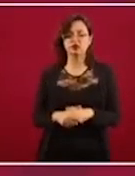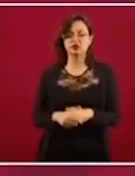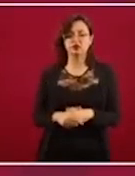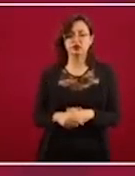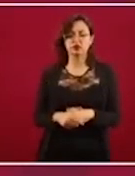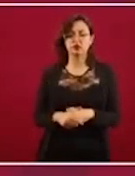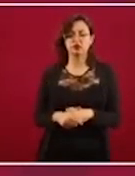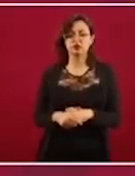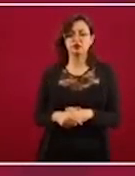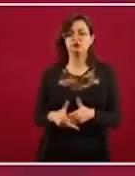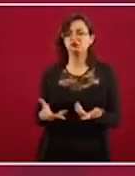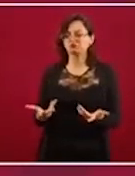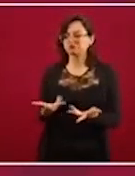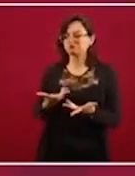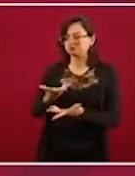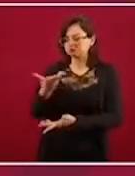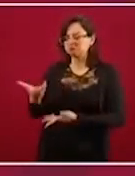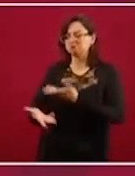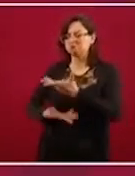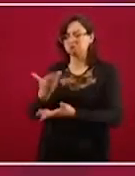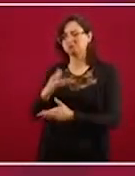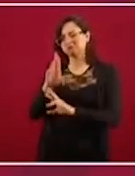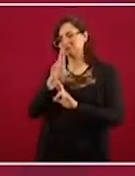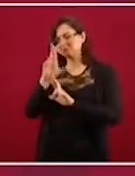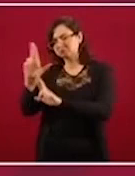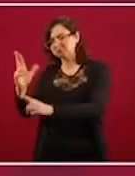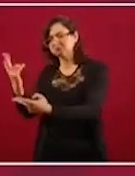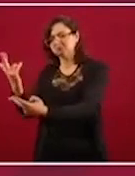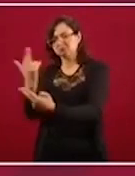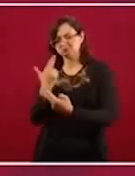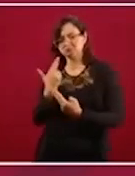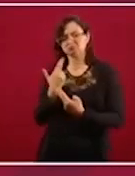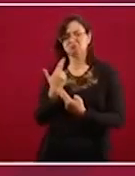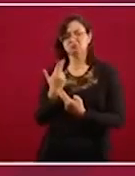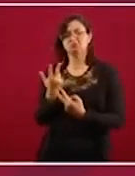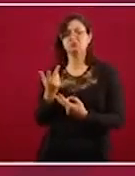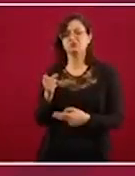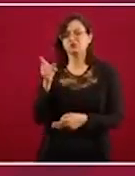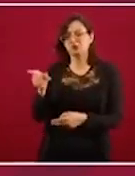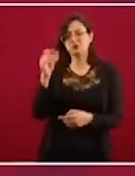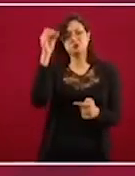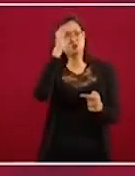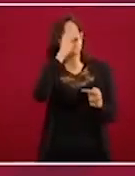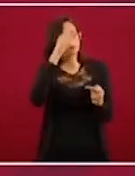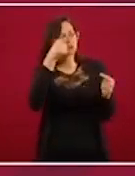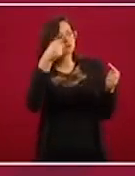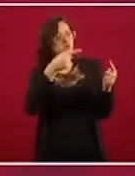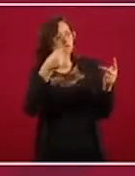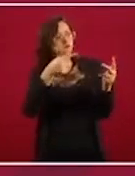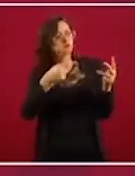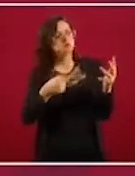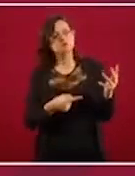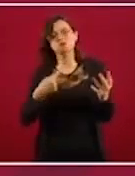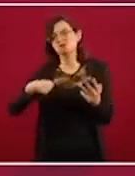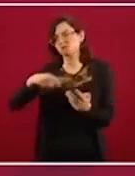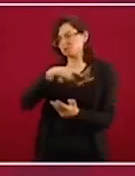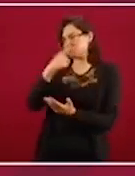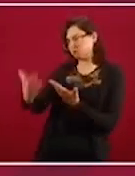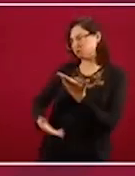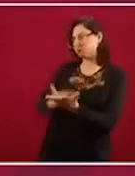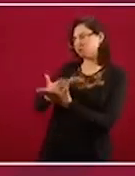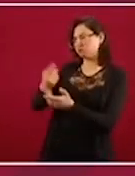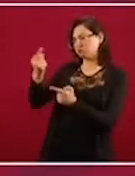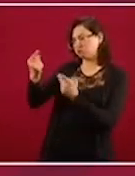un ambiente de respeto. Ellos dieron sus puntos de vista, nosotros también,